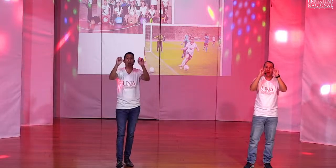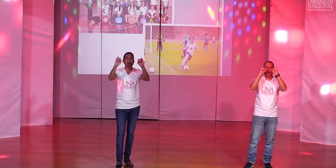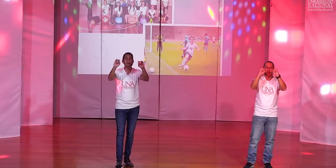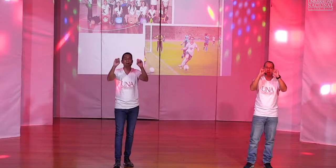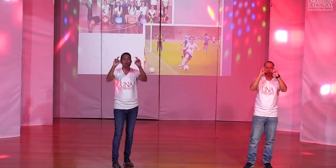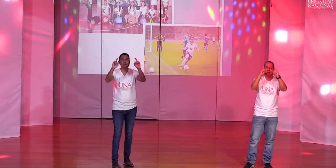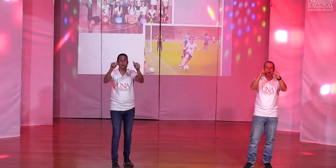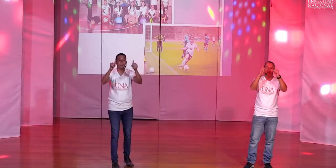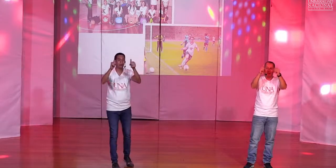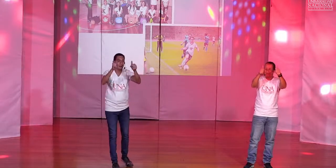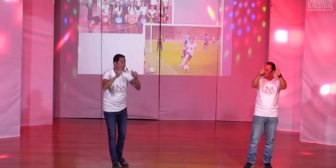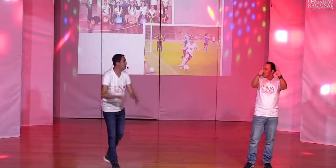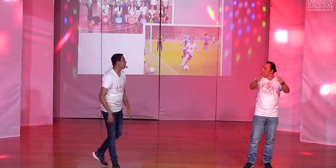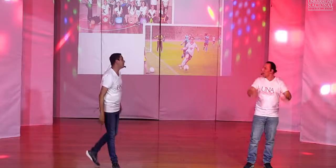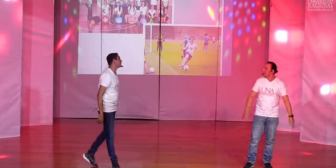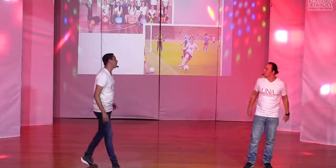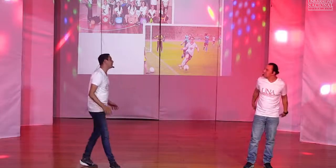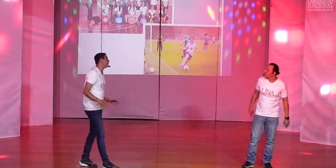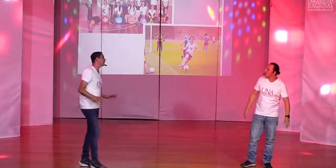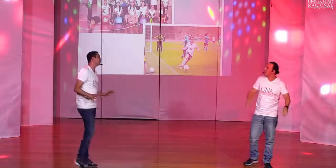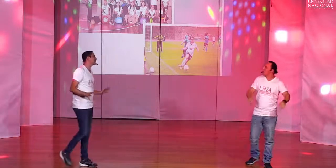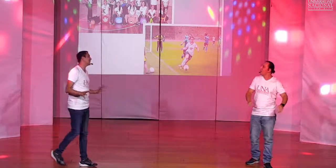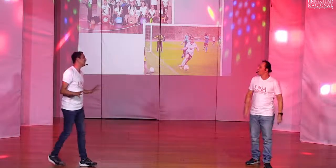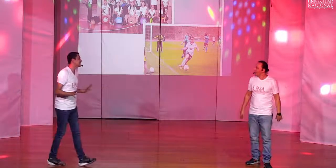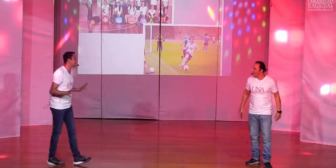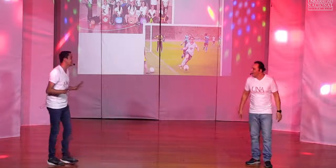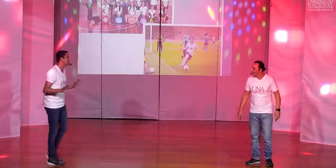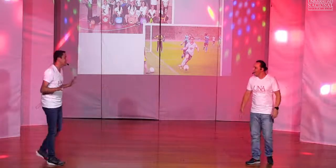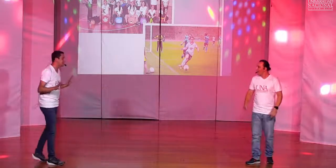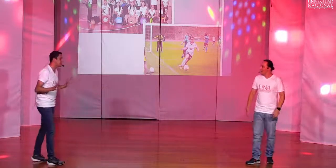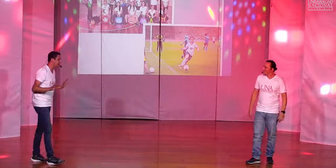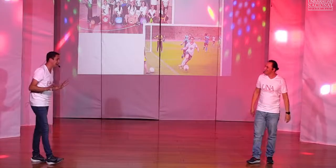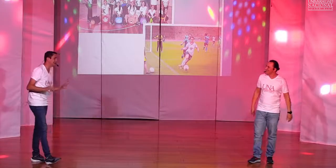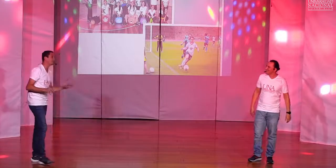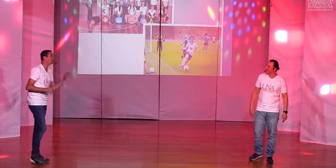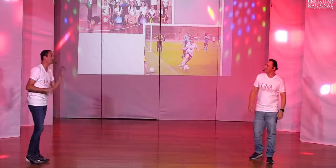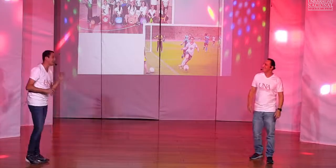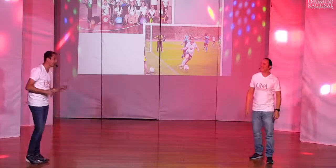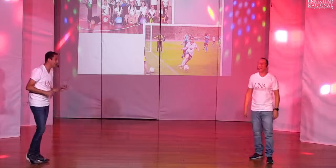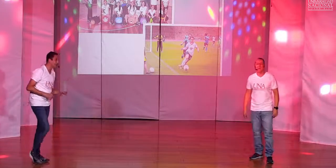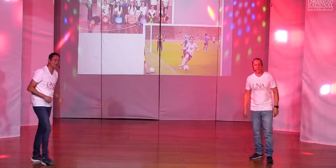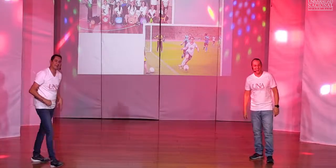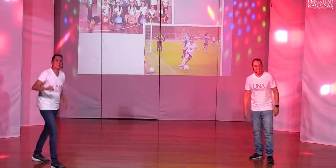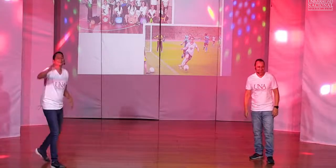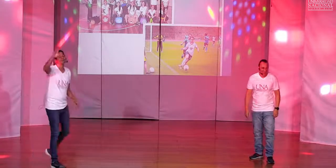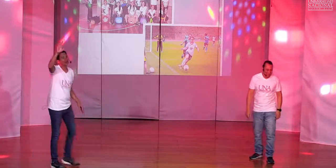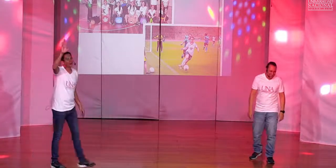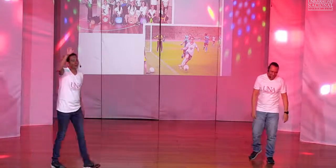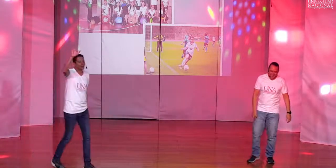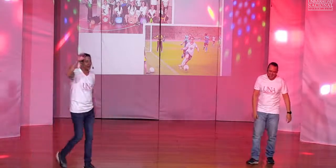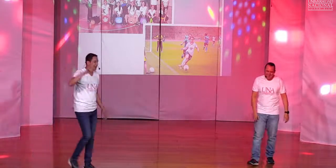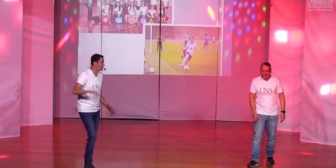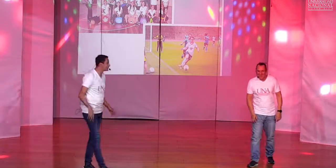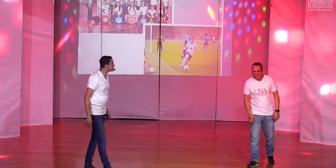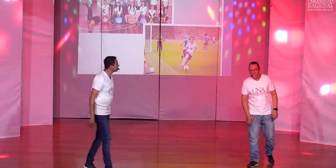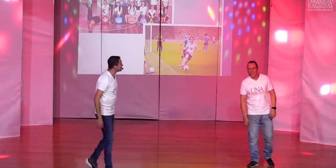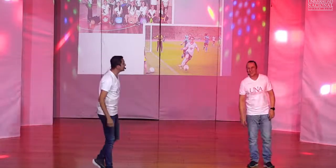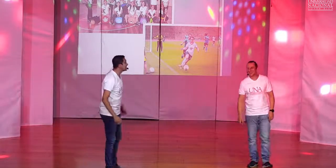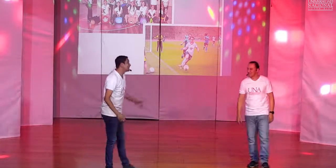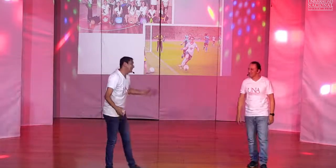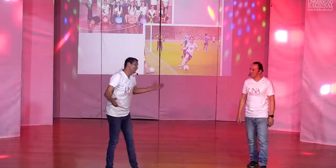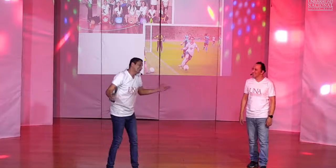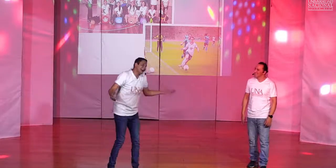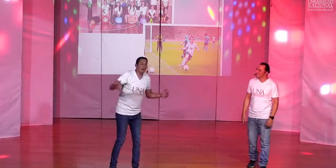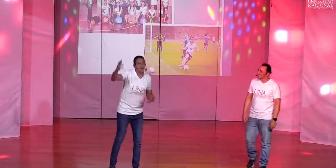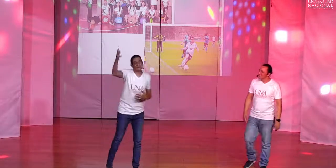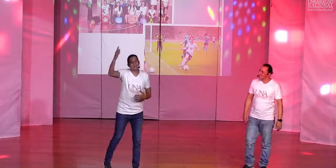Palo palito, palo, Y podemos buenísimo. Saludar entonces a la gente de los equipos, ¿verdad? Que no se nos quede nadie. Un saludo a los heredianos. A